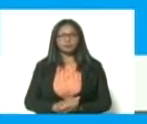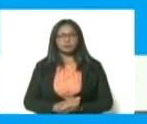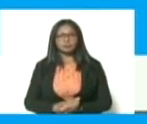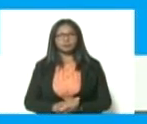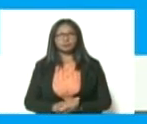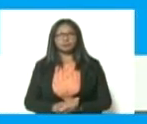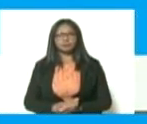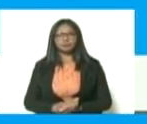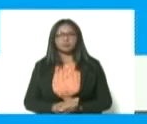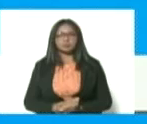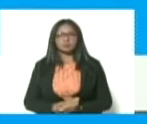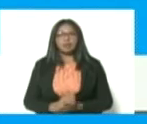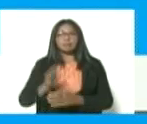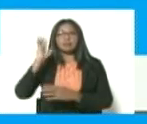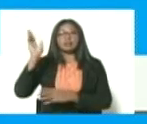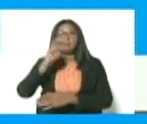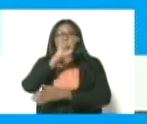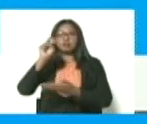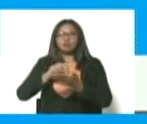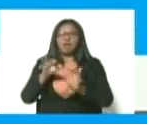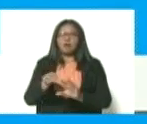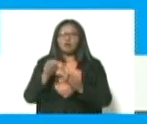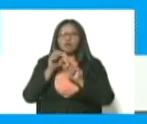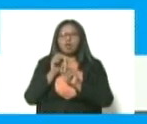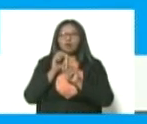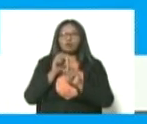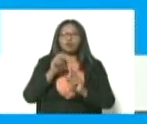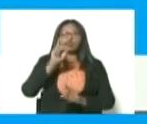del Parlamento Nacional. Se eligieron